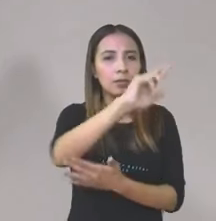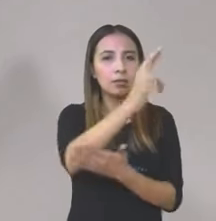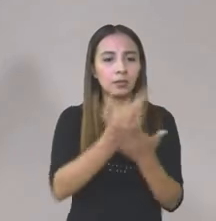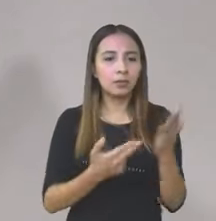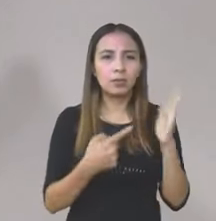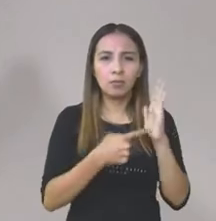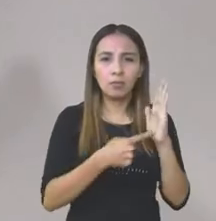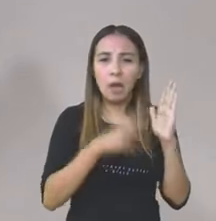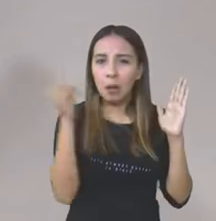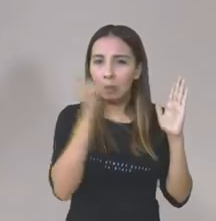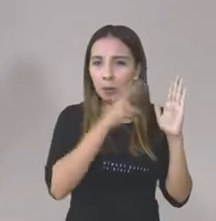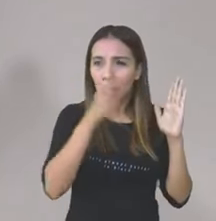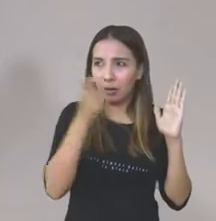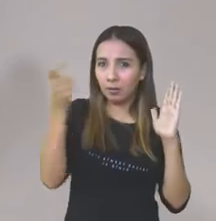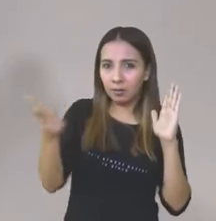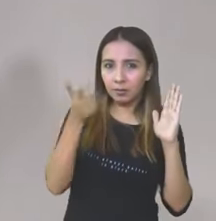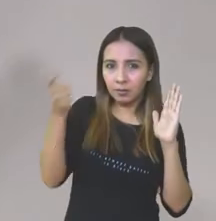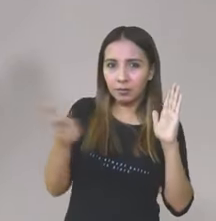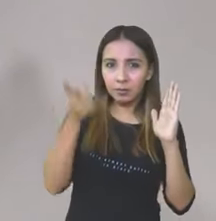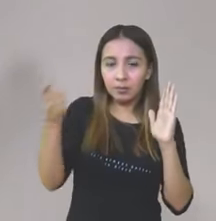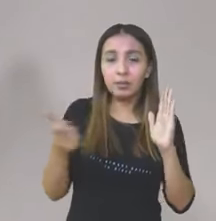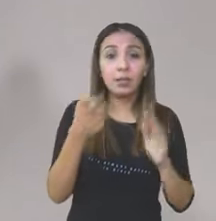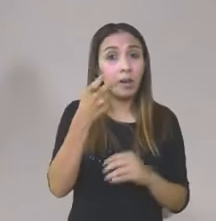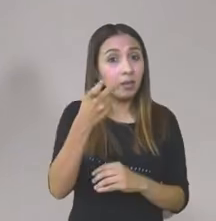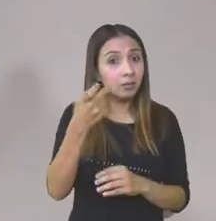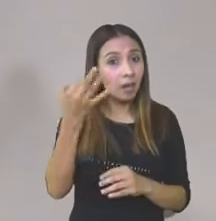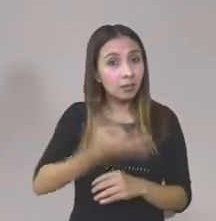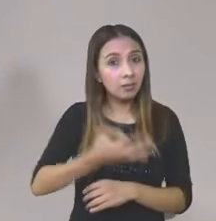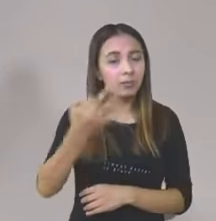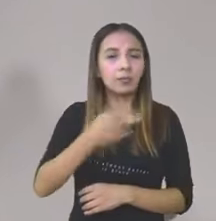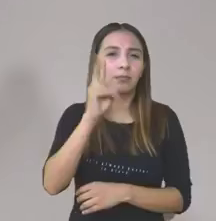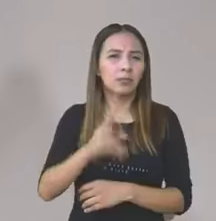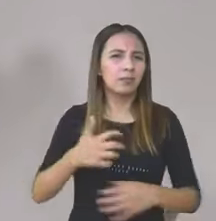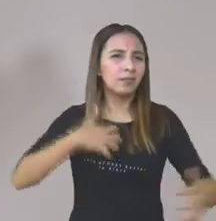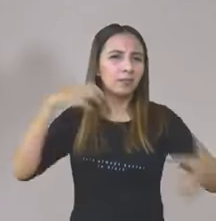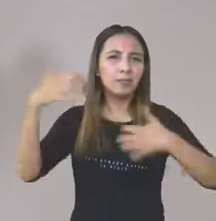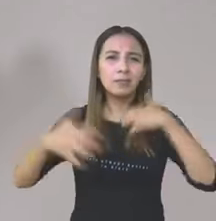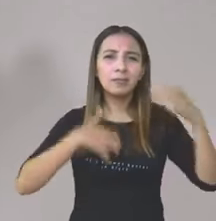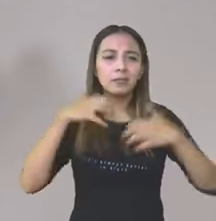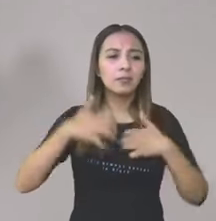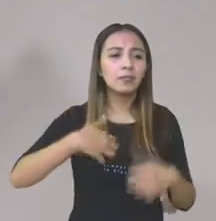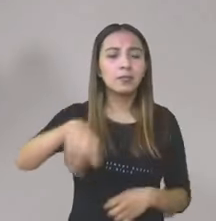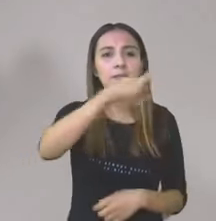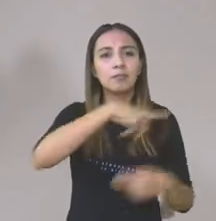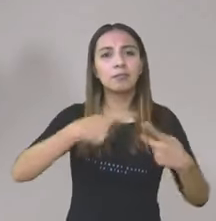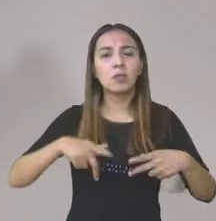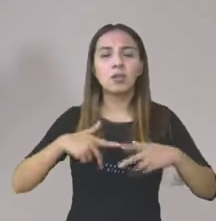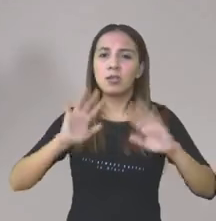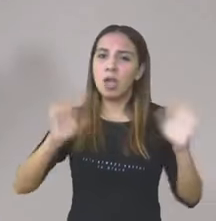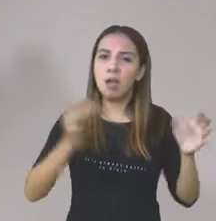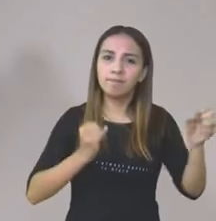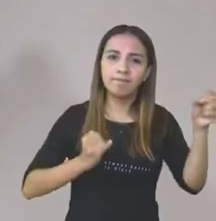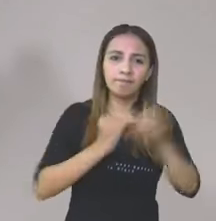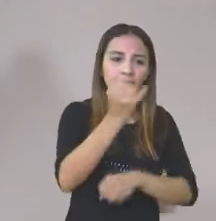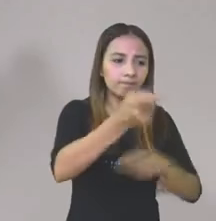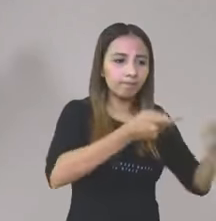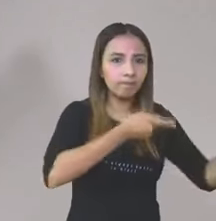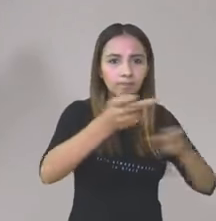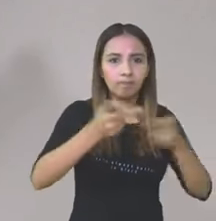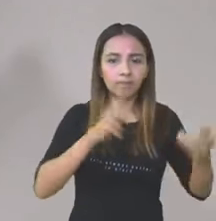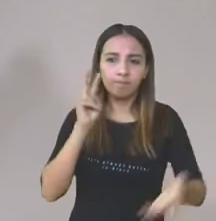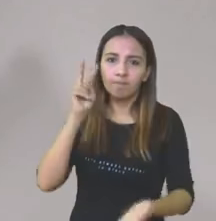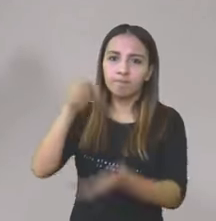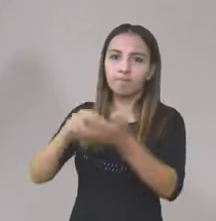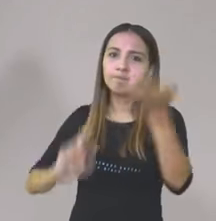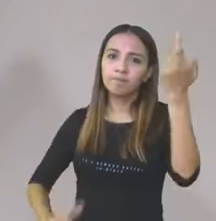aire-agua. Eso sí lo reciben puntualmente. Está la desesperación de las personas que ya se están organizando para tomar las instalaciones